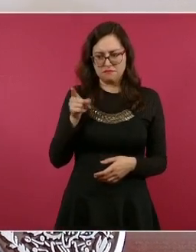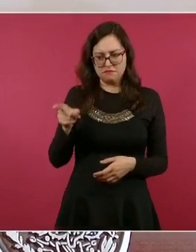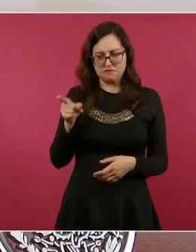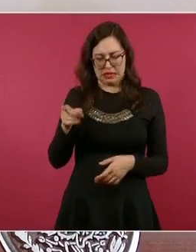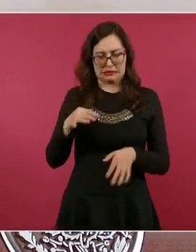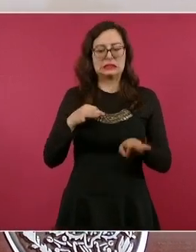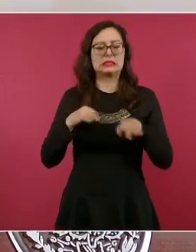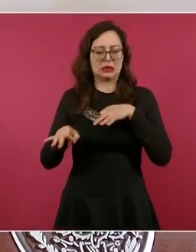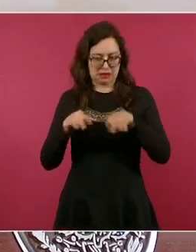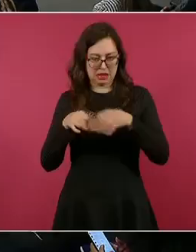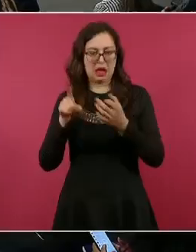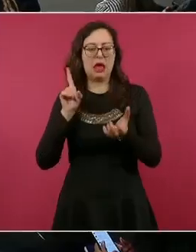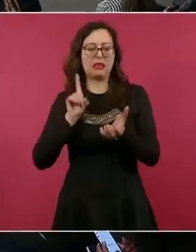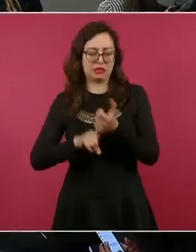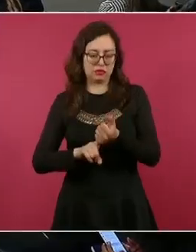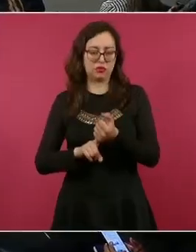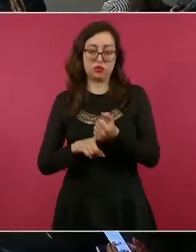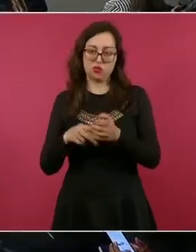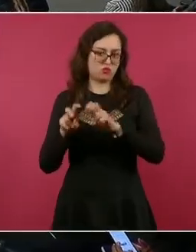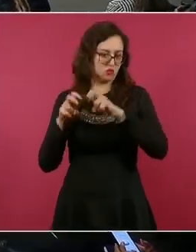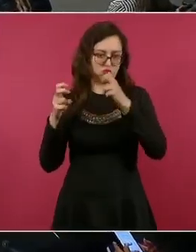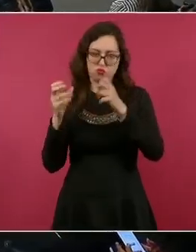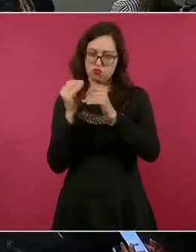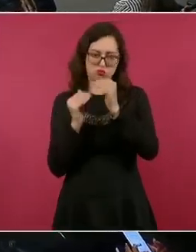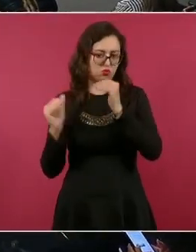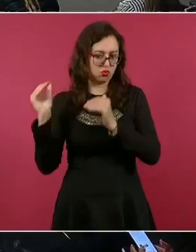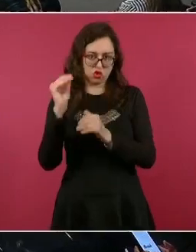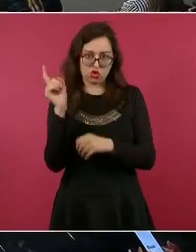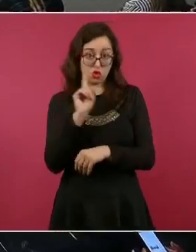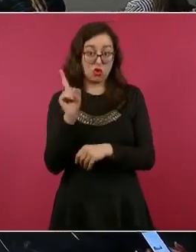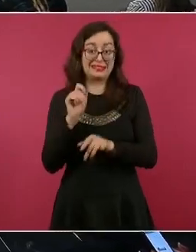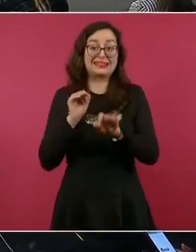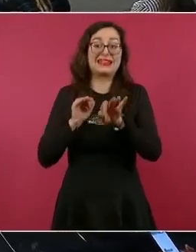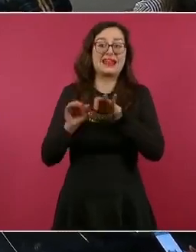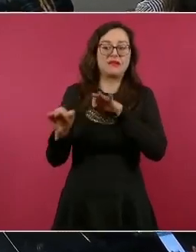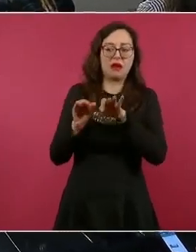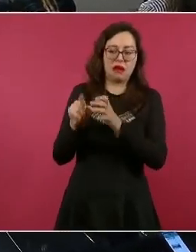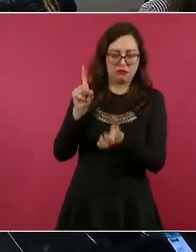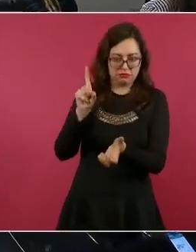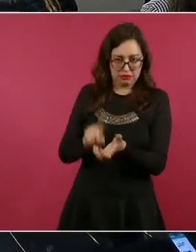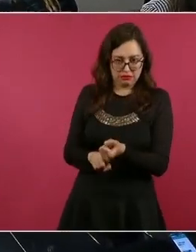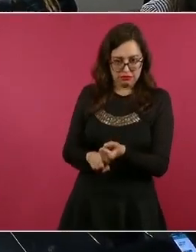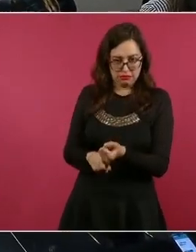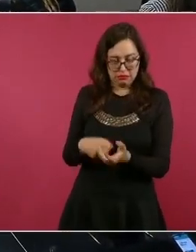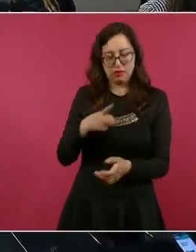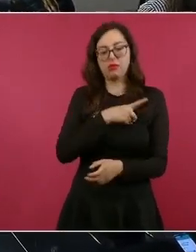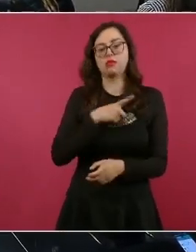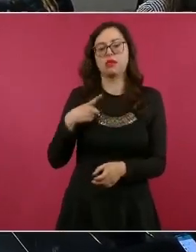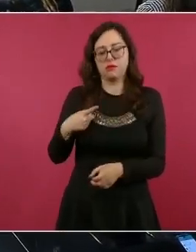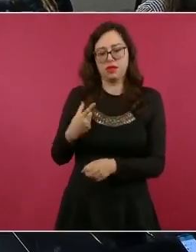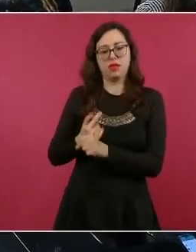servidor público del tribunal, pero se tiene que investigar